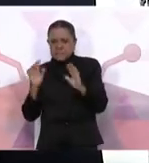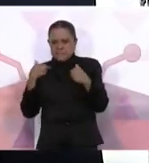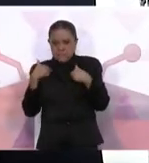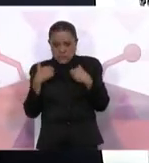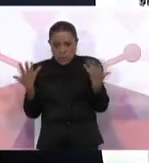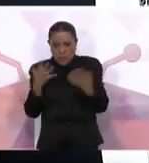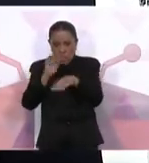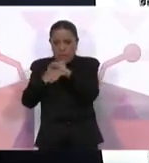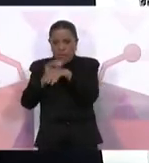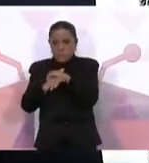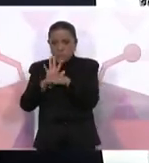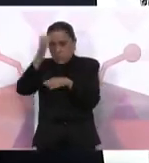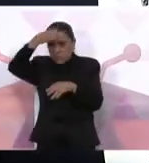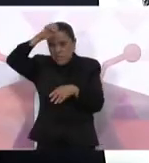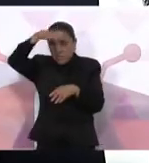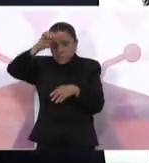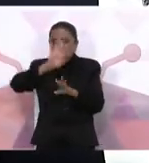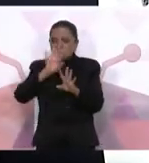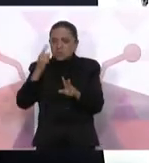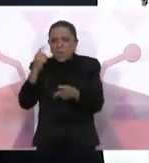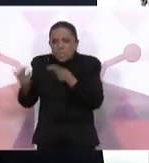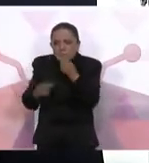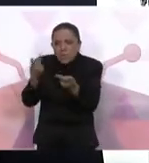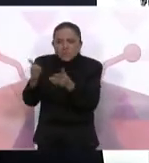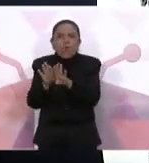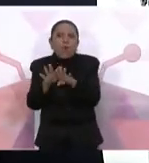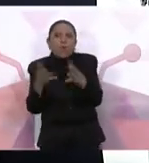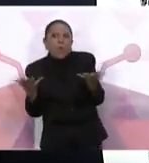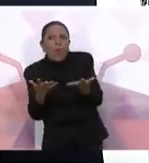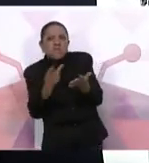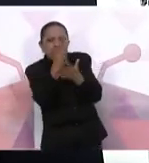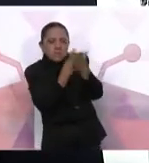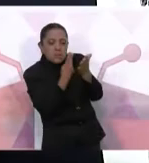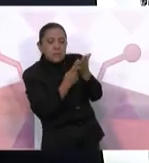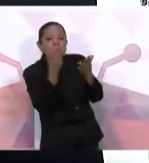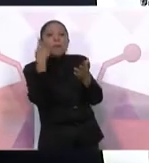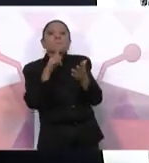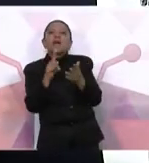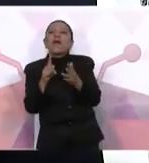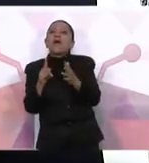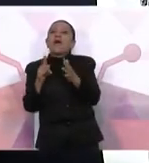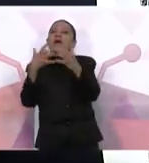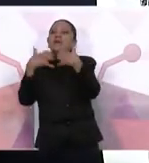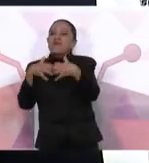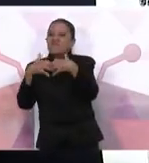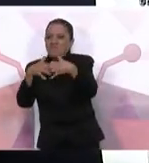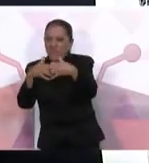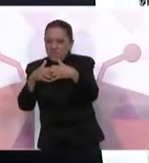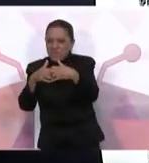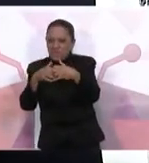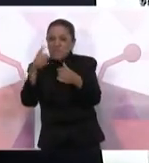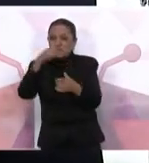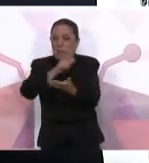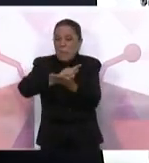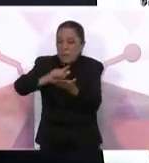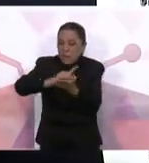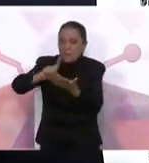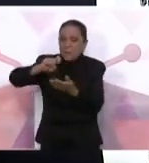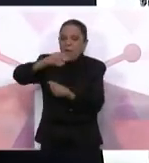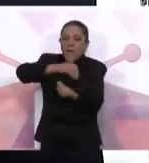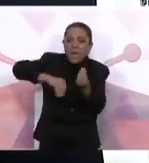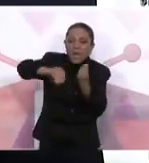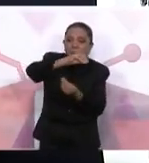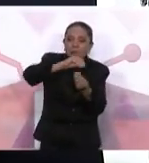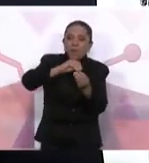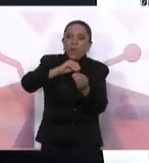expertos para que a través de plantas potabilizadoras o de tratamiento de aguas